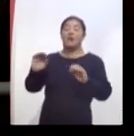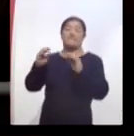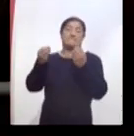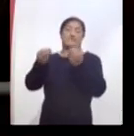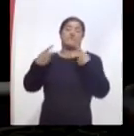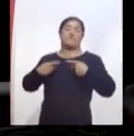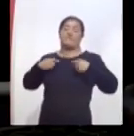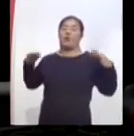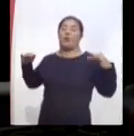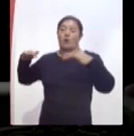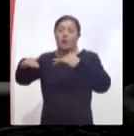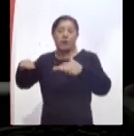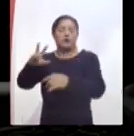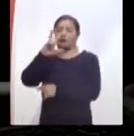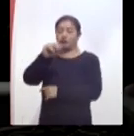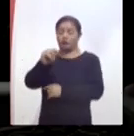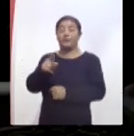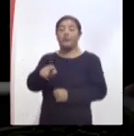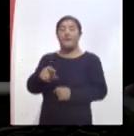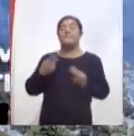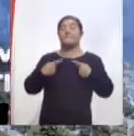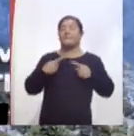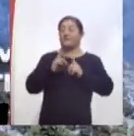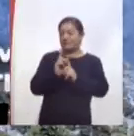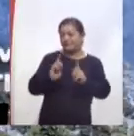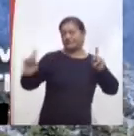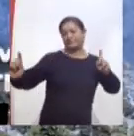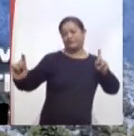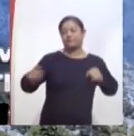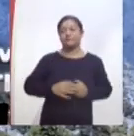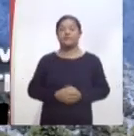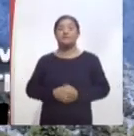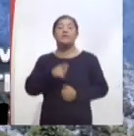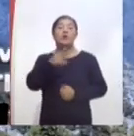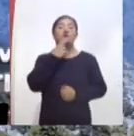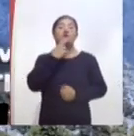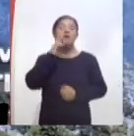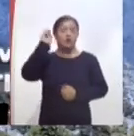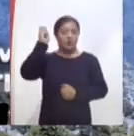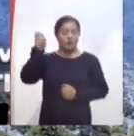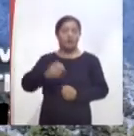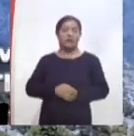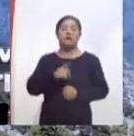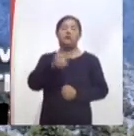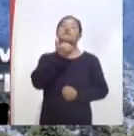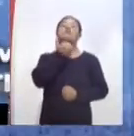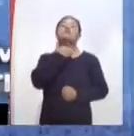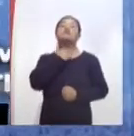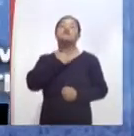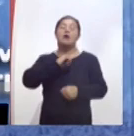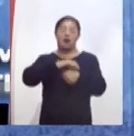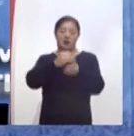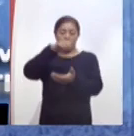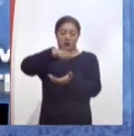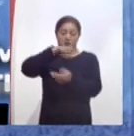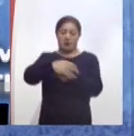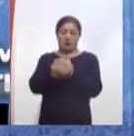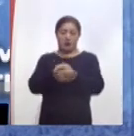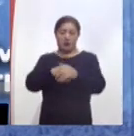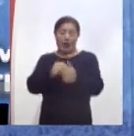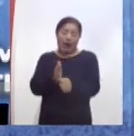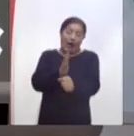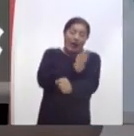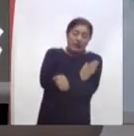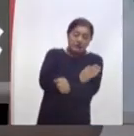y mantén al menos 1.5 metros de distancia con cada persona. Si usas transporte público, aplícate gel antibacterial antes y después